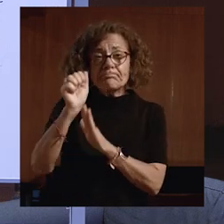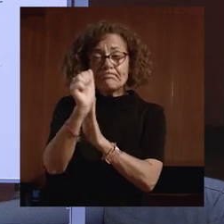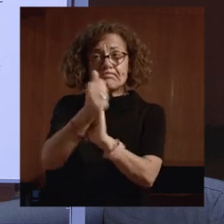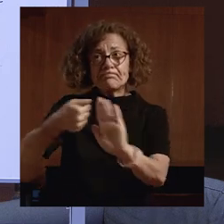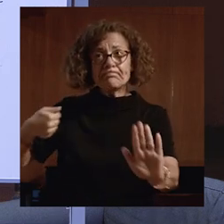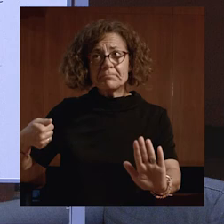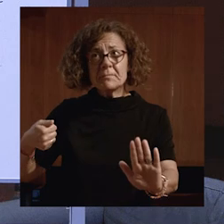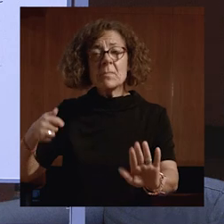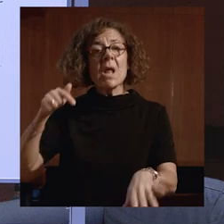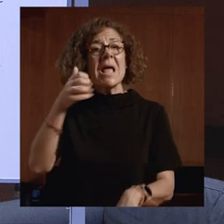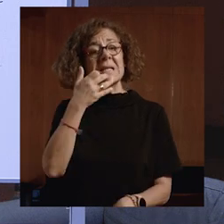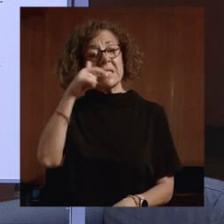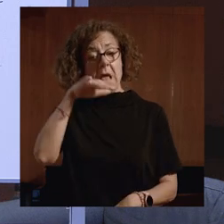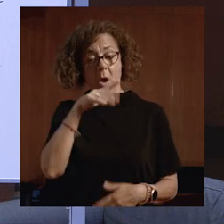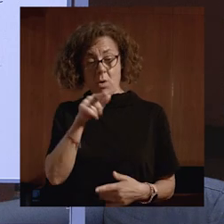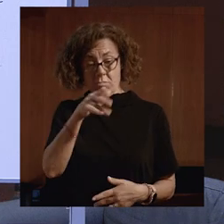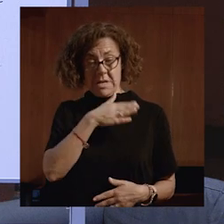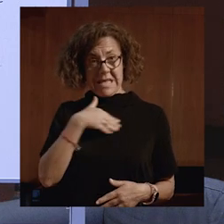Hoy en día, si uno quiere